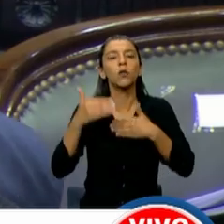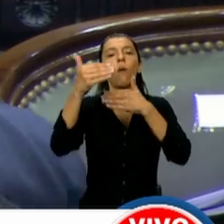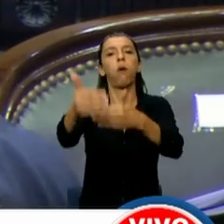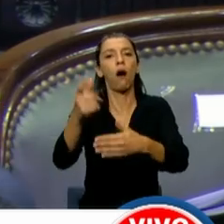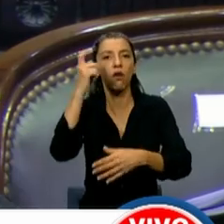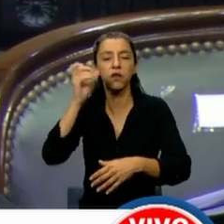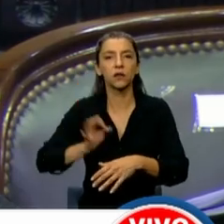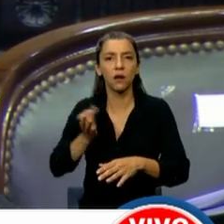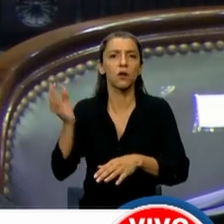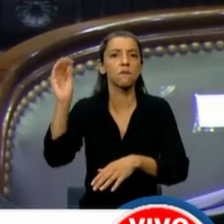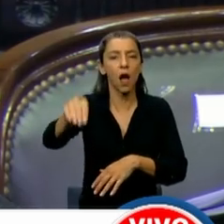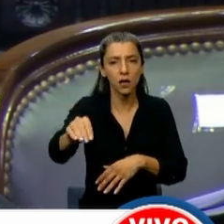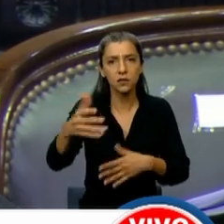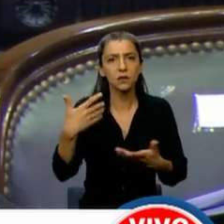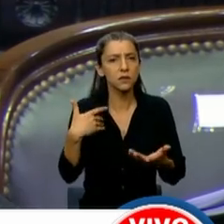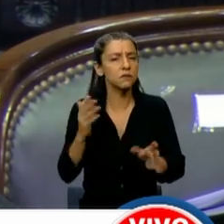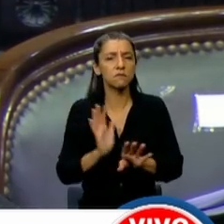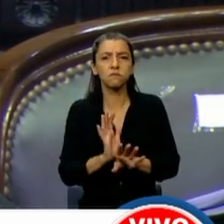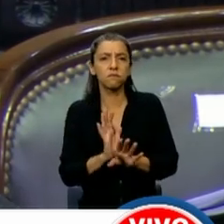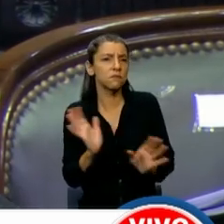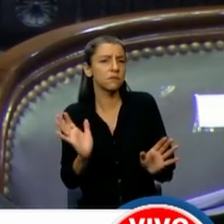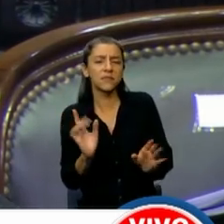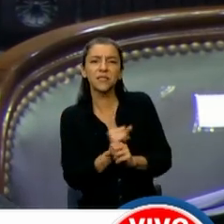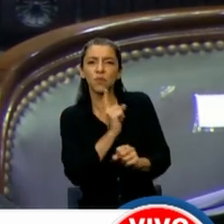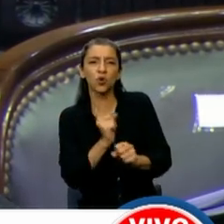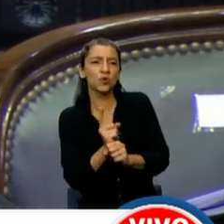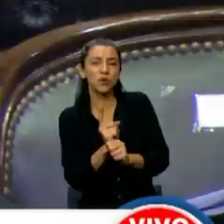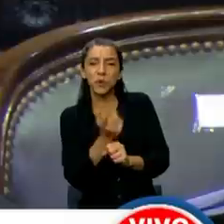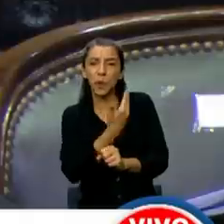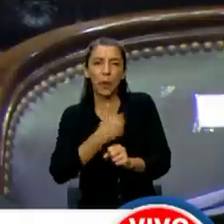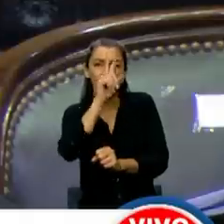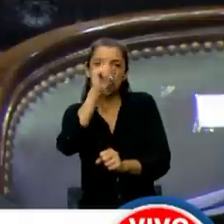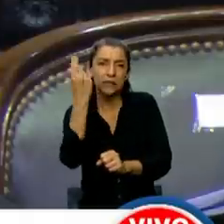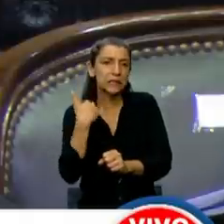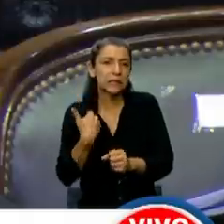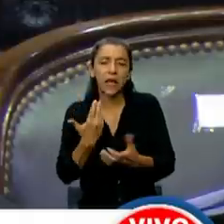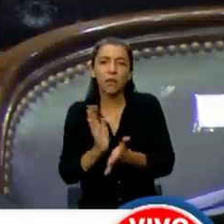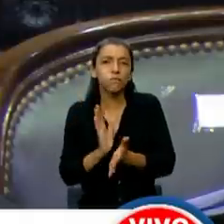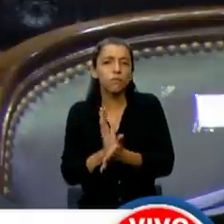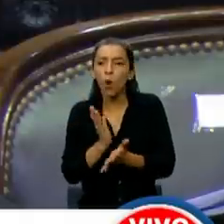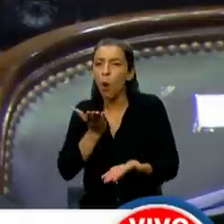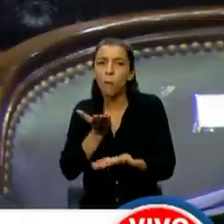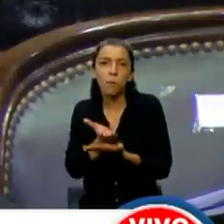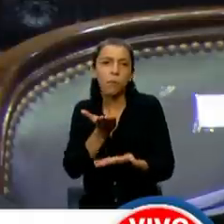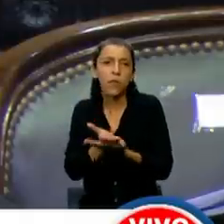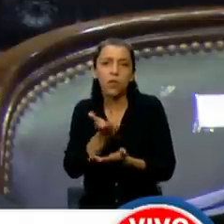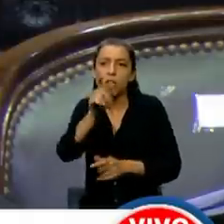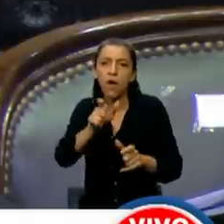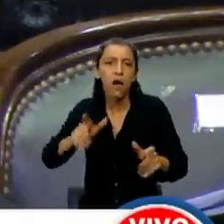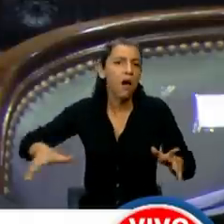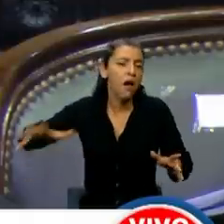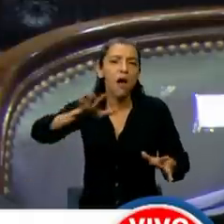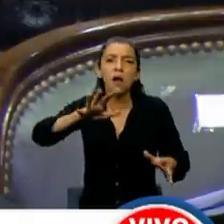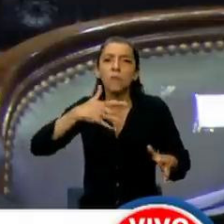de anticipado es la caja del estado que pide y pide y no da nada a cambio